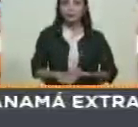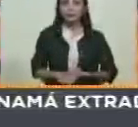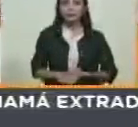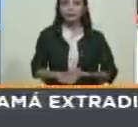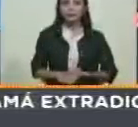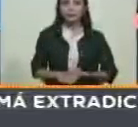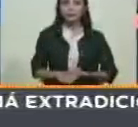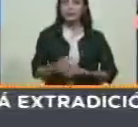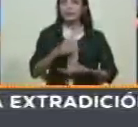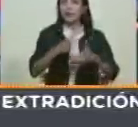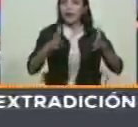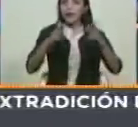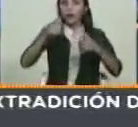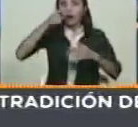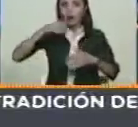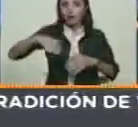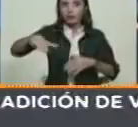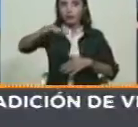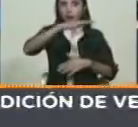gana el pueblo